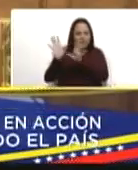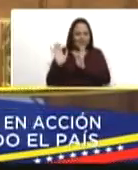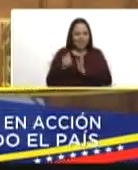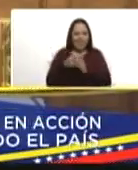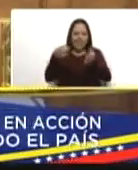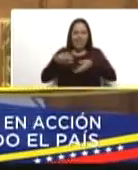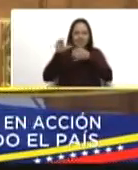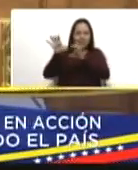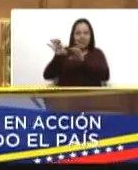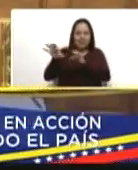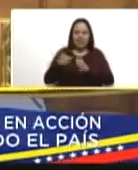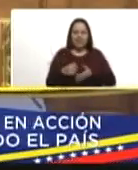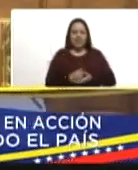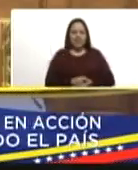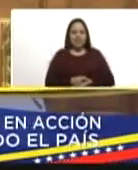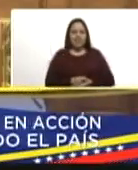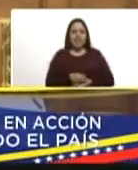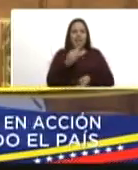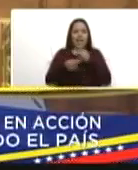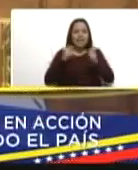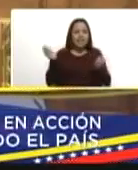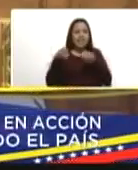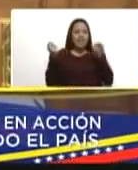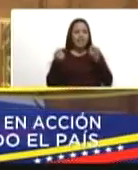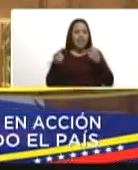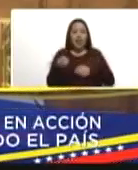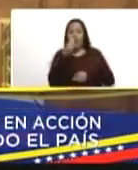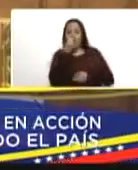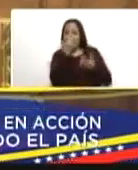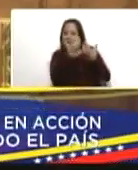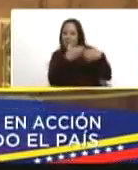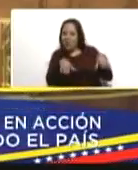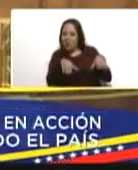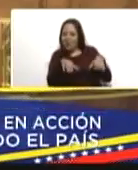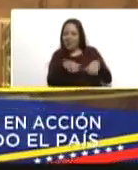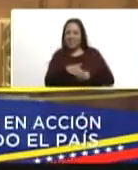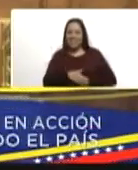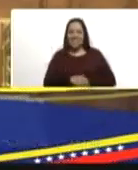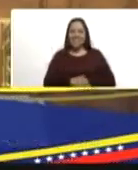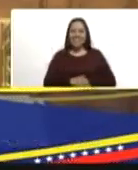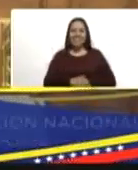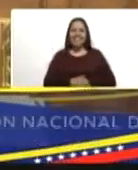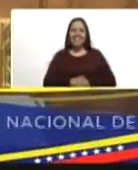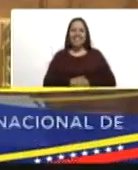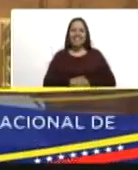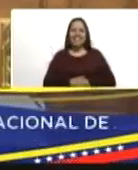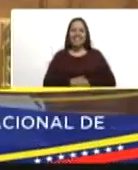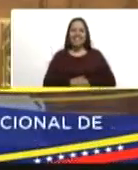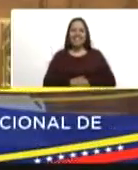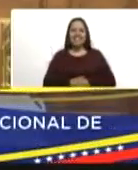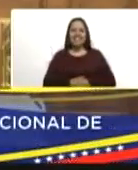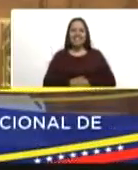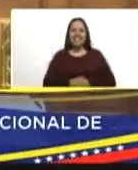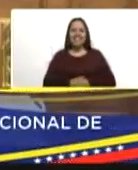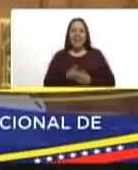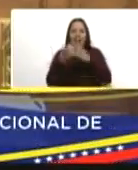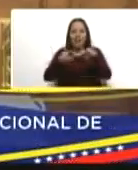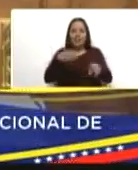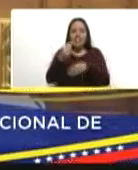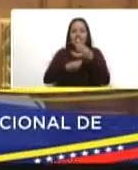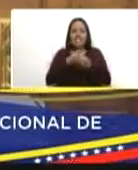Claudio hacia una cuña hace año coma huevo al huevo le hicieron